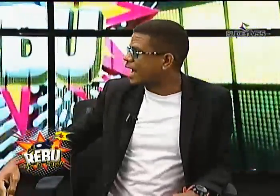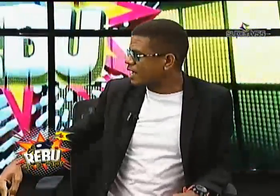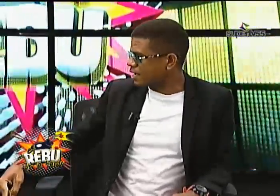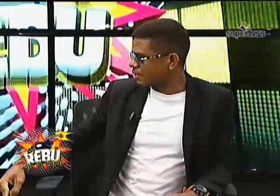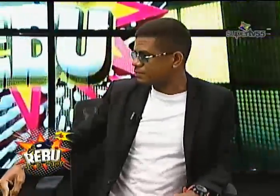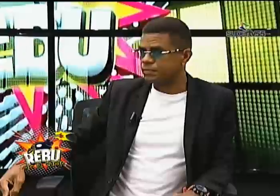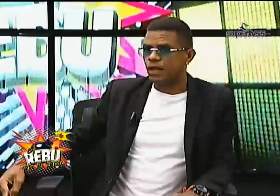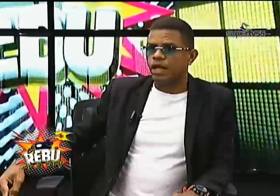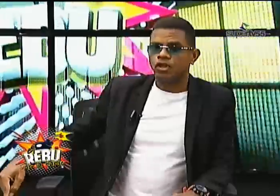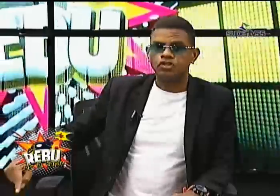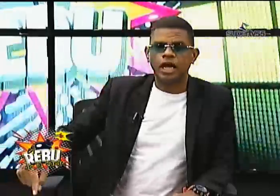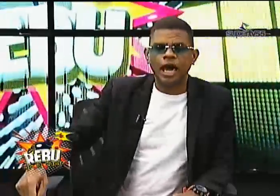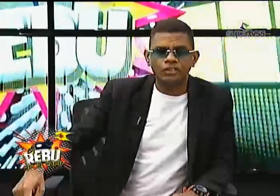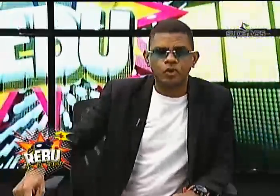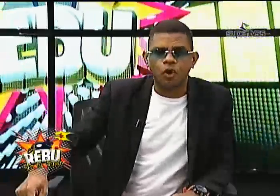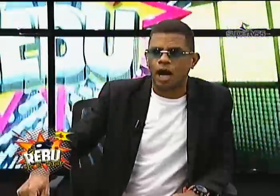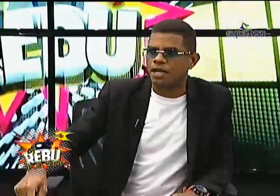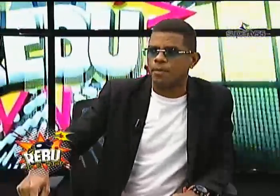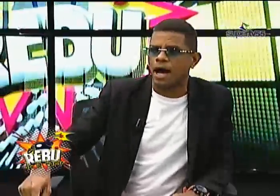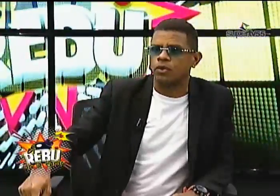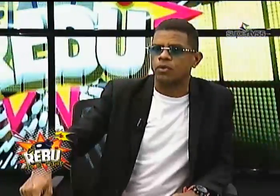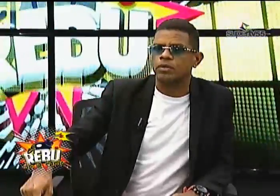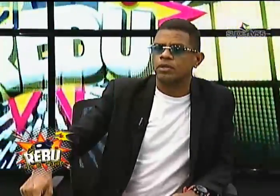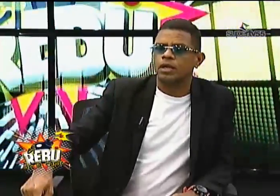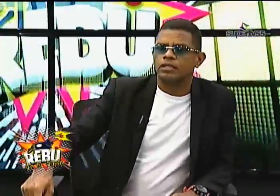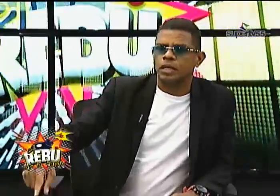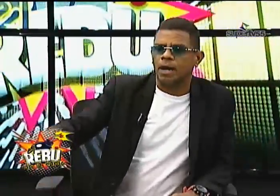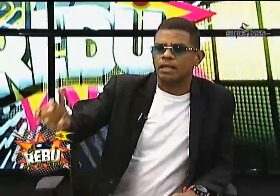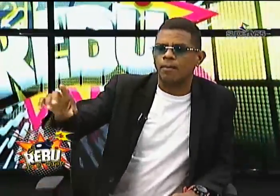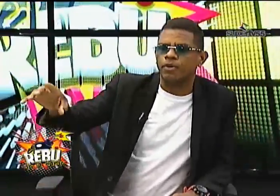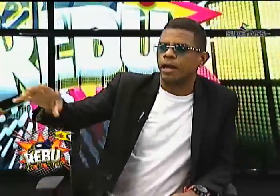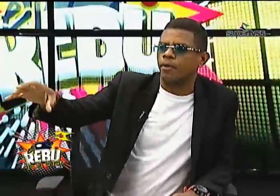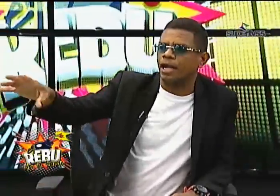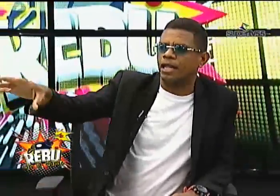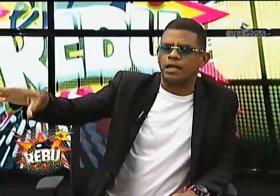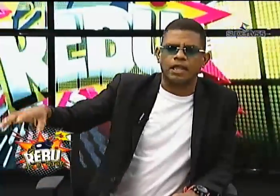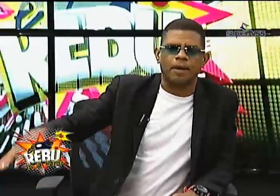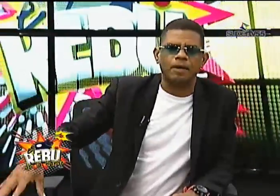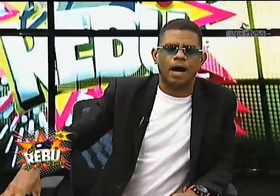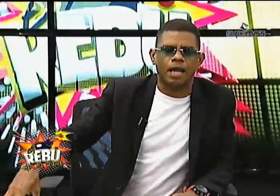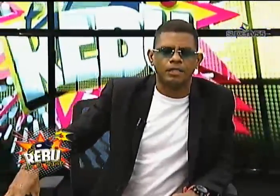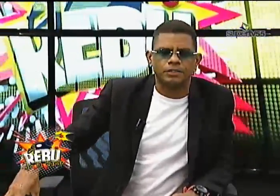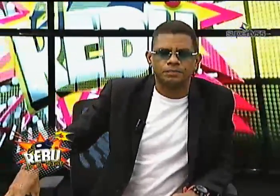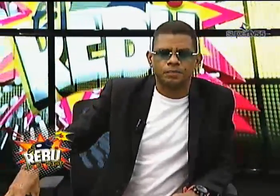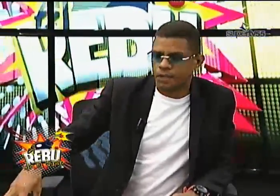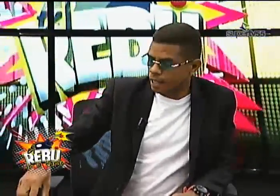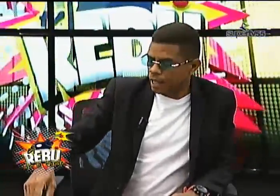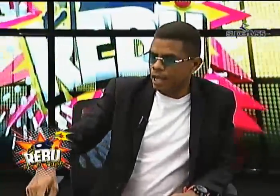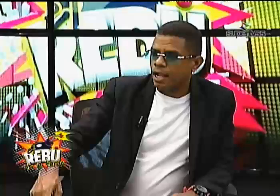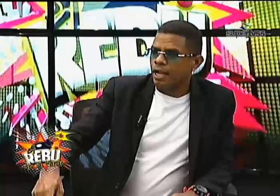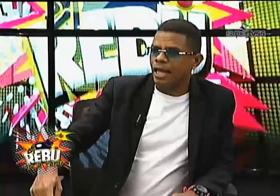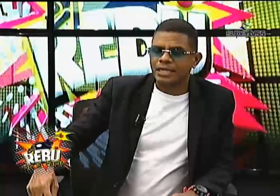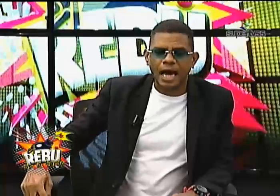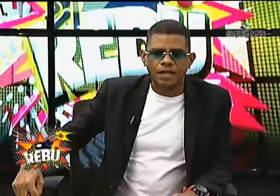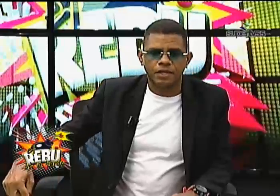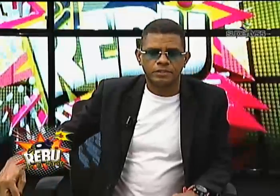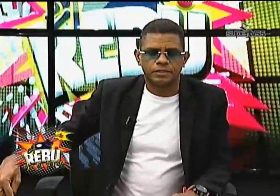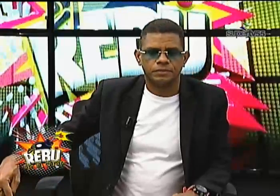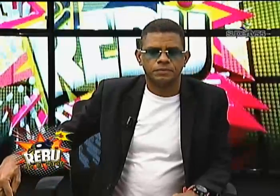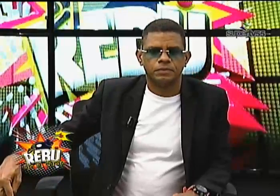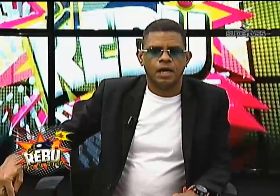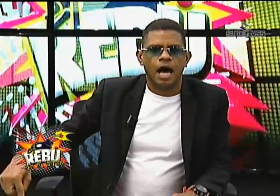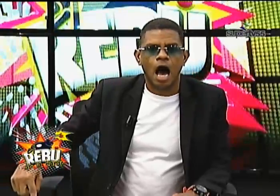las calles. La orilla. Entonces, eso ha llevado, si el mate me pudiera poner las demás imágenes, las